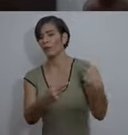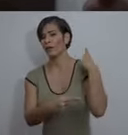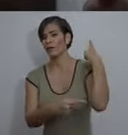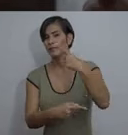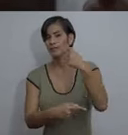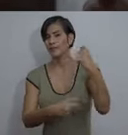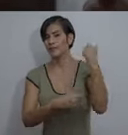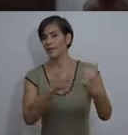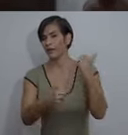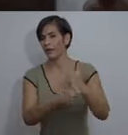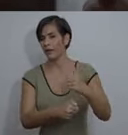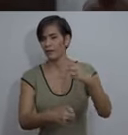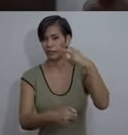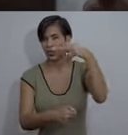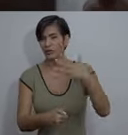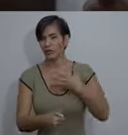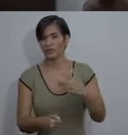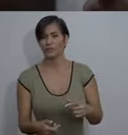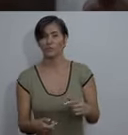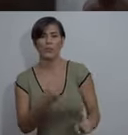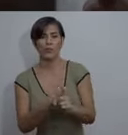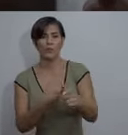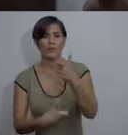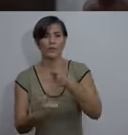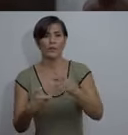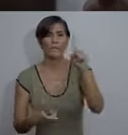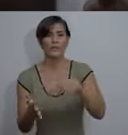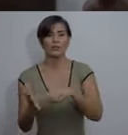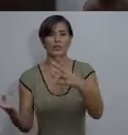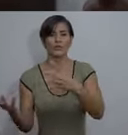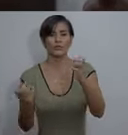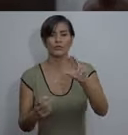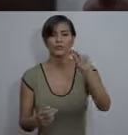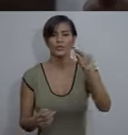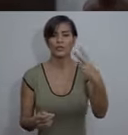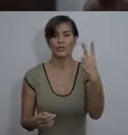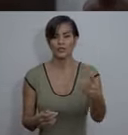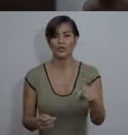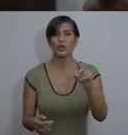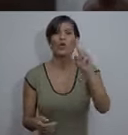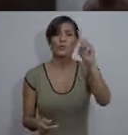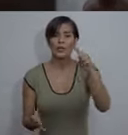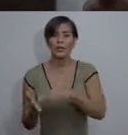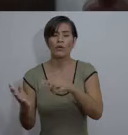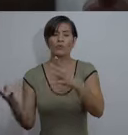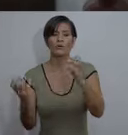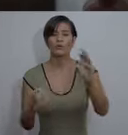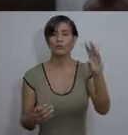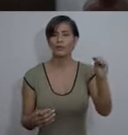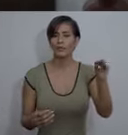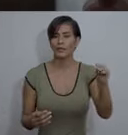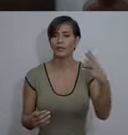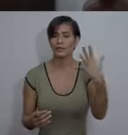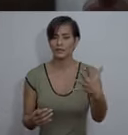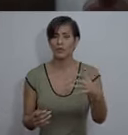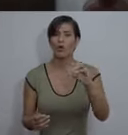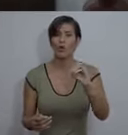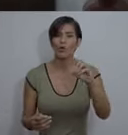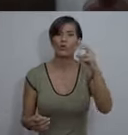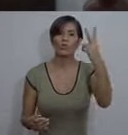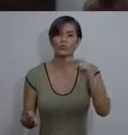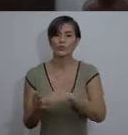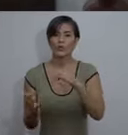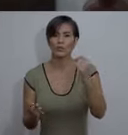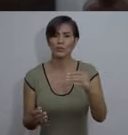ni crisis como las de 1982 1995 2009 se asemejan a lo que puede